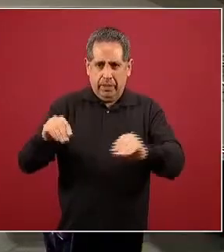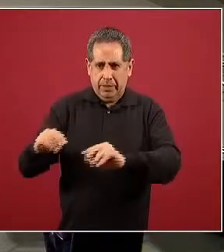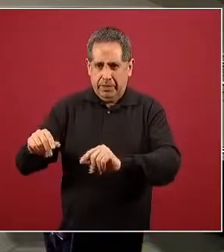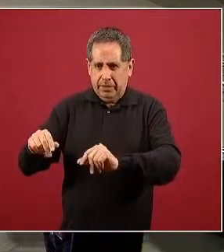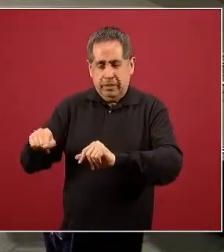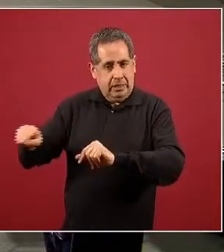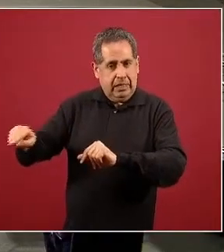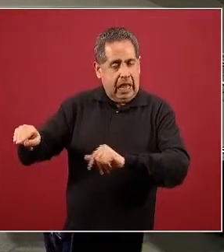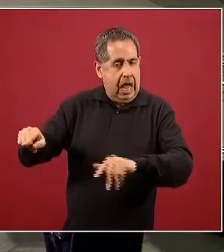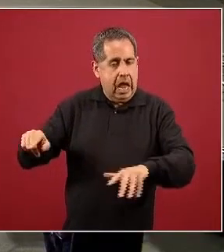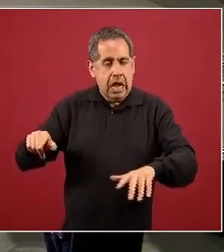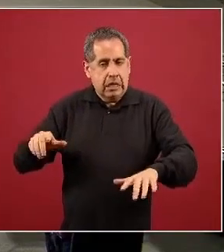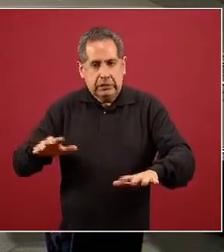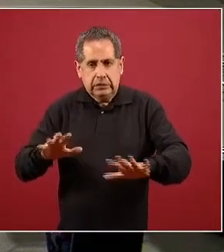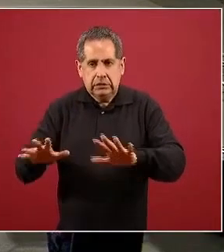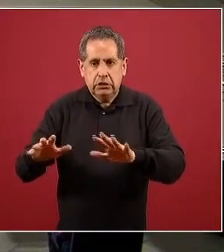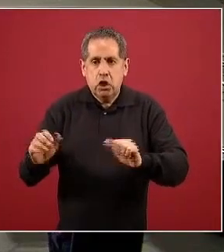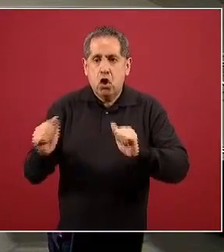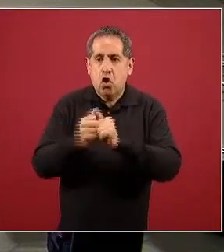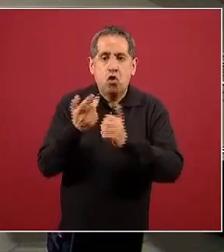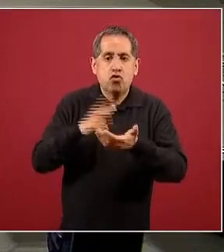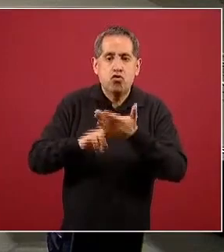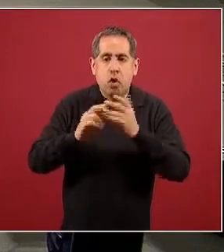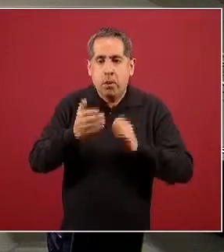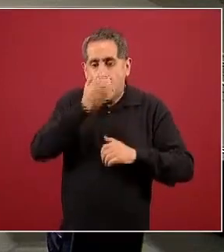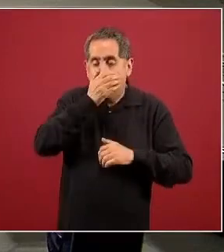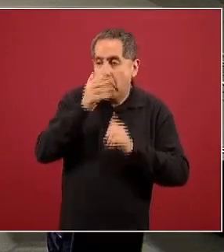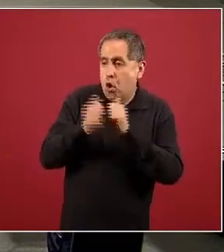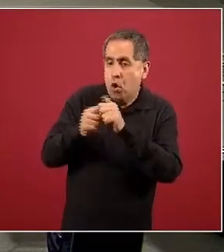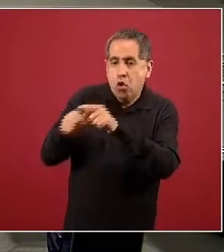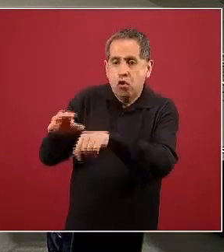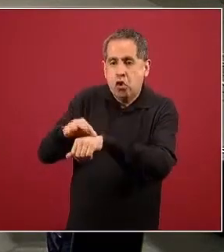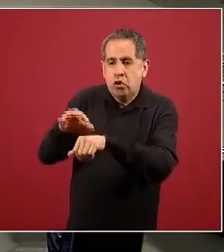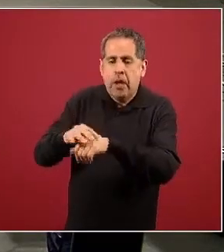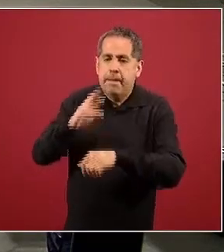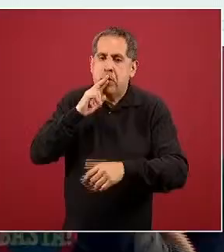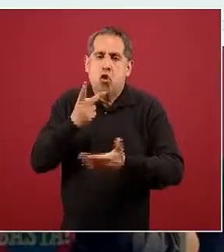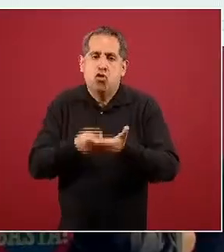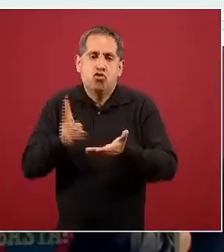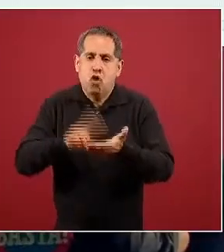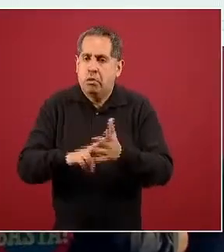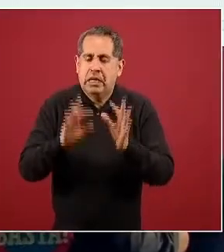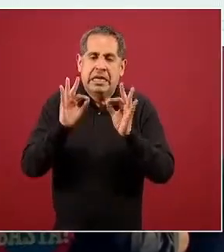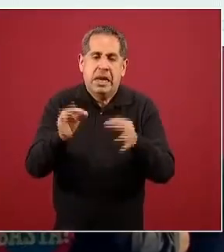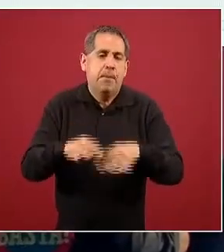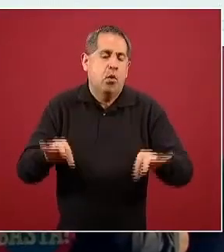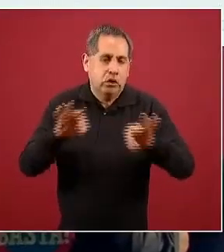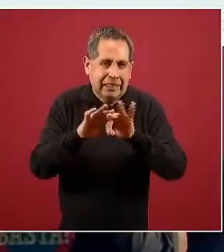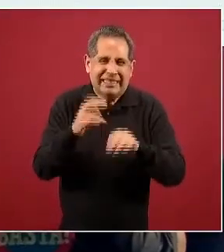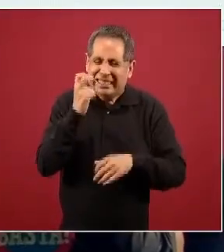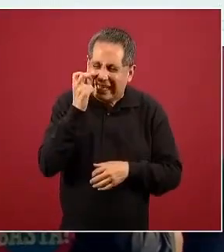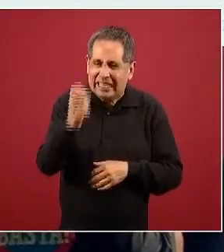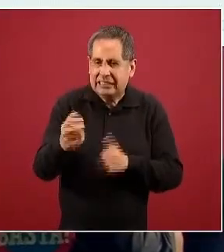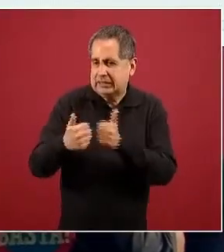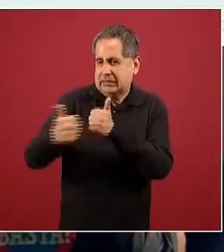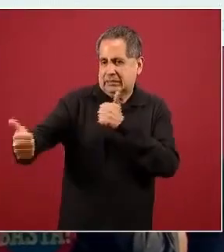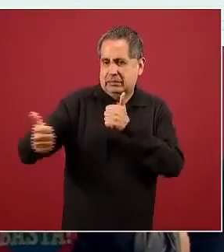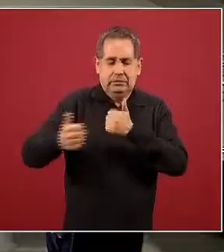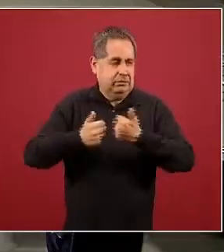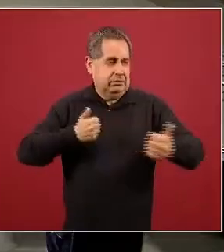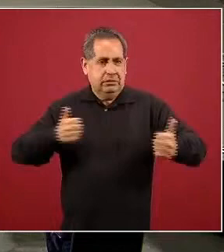moviendo la presentación, y con el doctor Sarmiento. Eso es muy importante, mantener sana